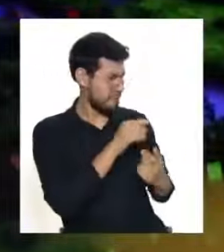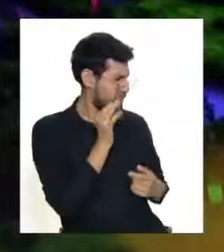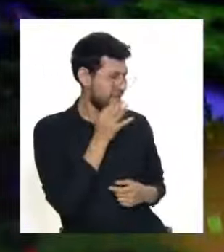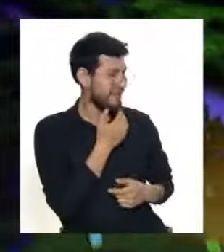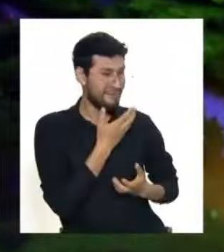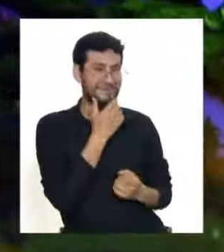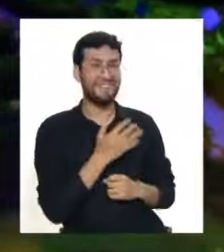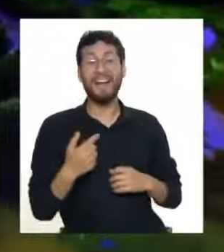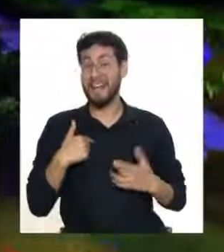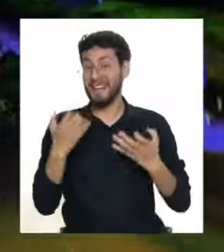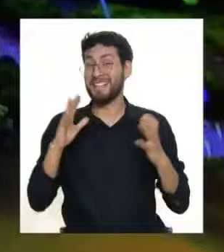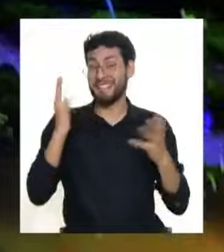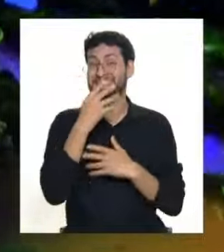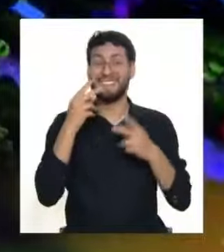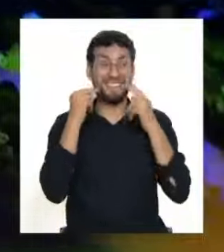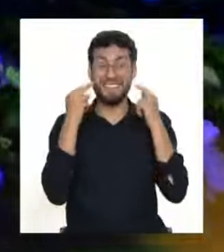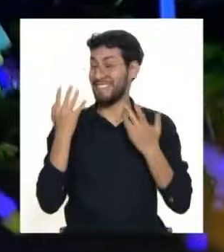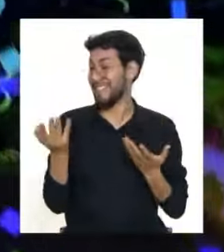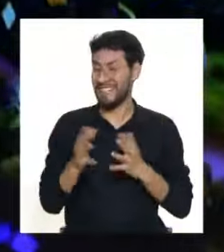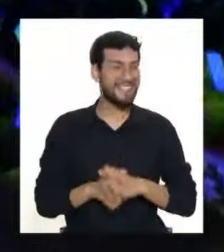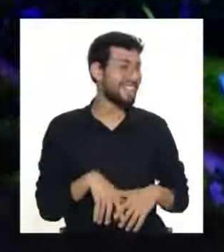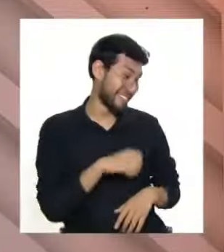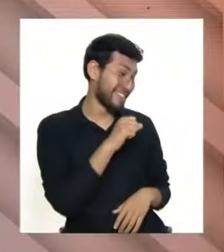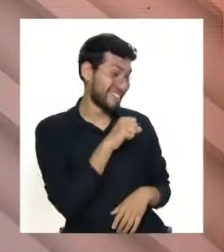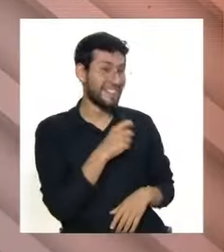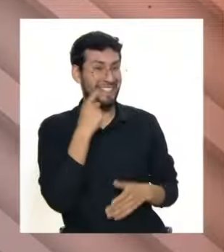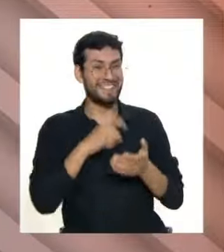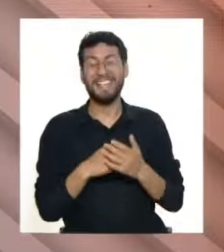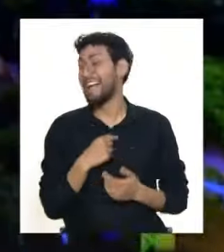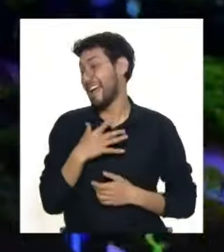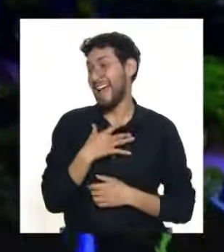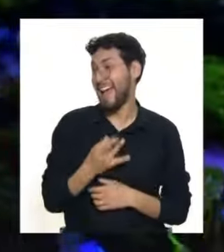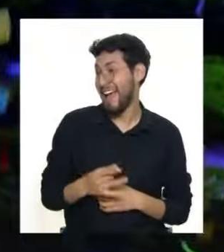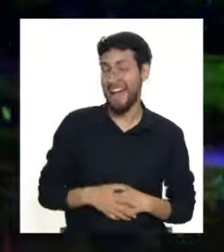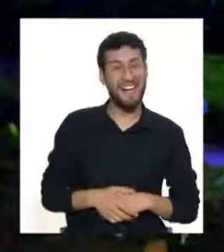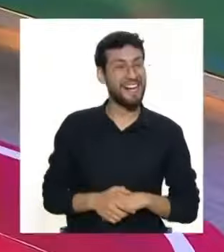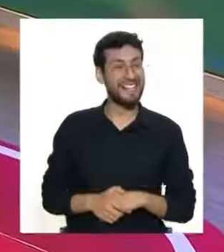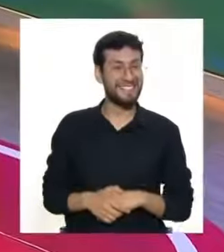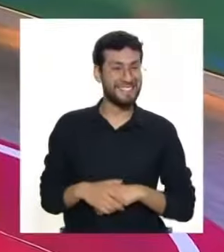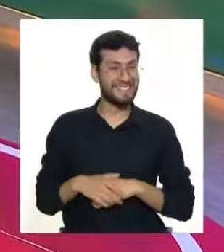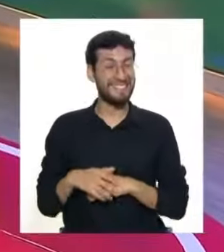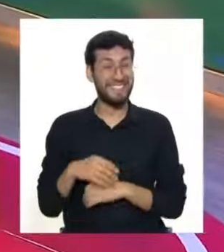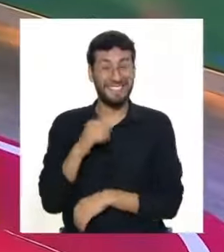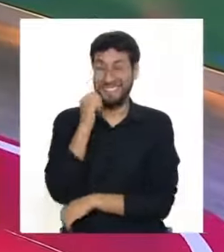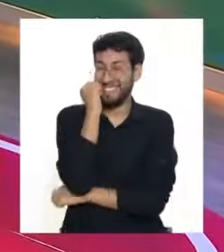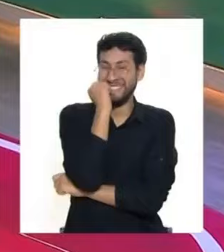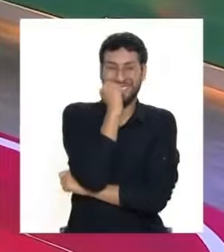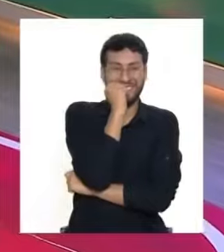hubiese gustado ser un personaje de selva. Se nota. Me gusta.